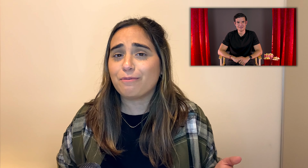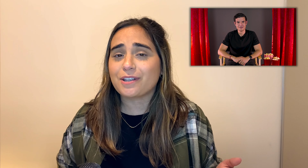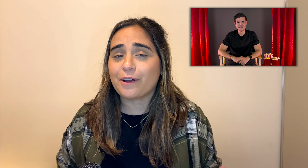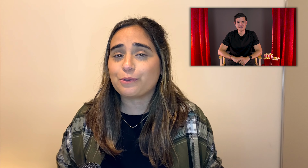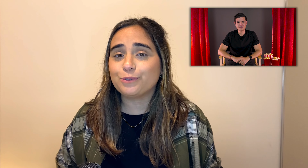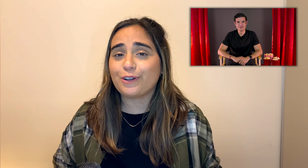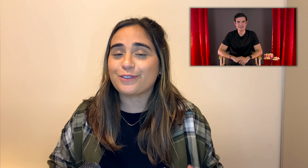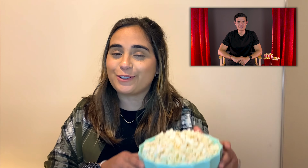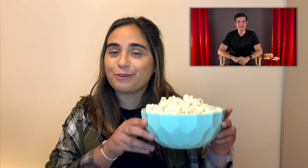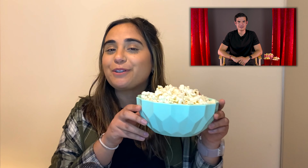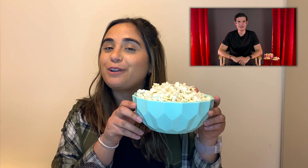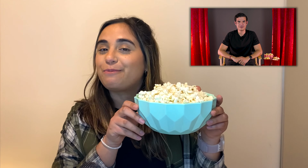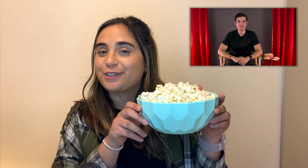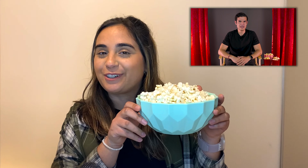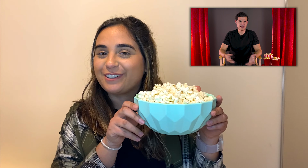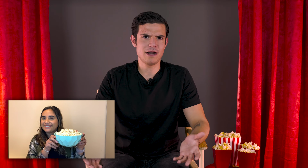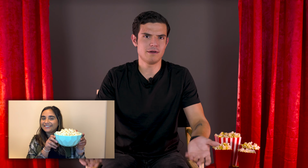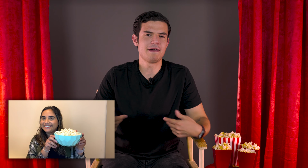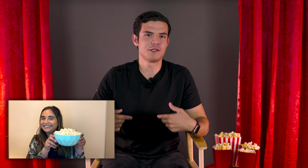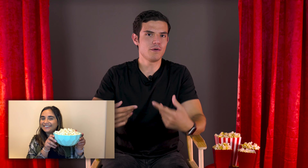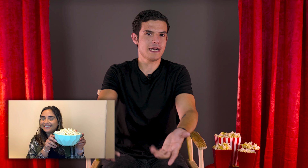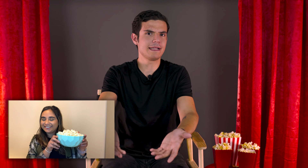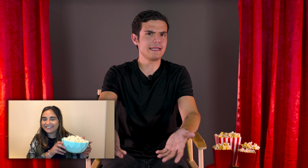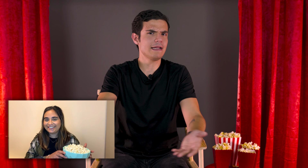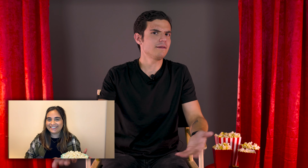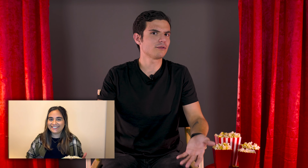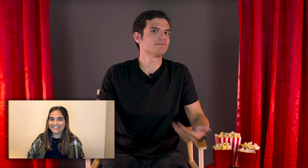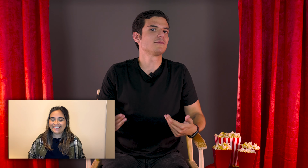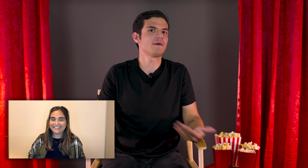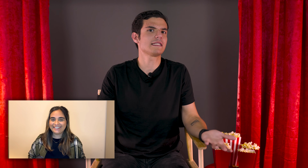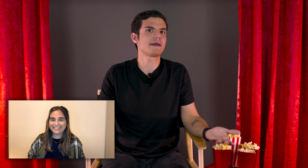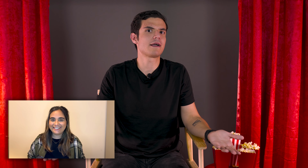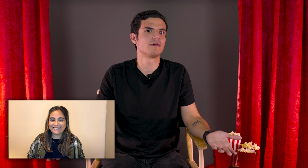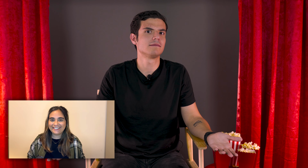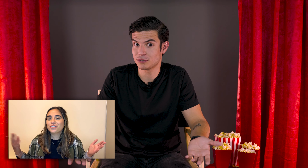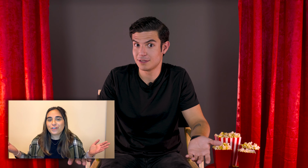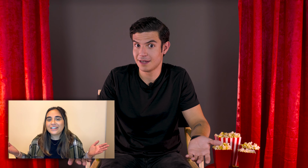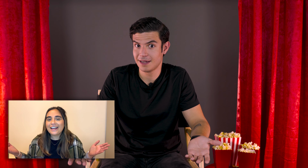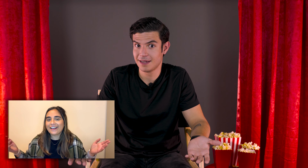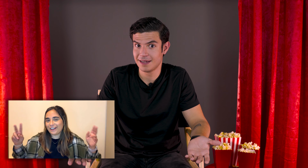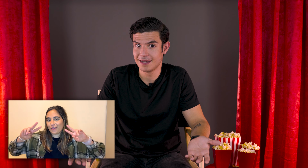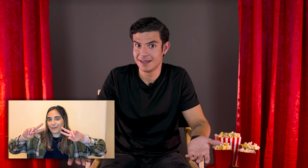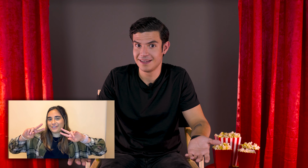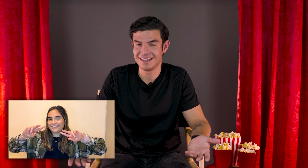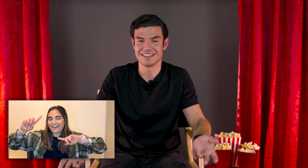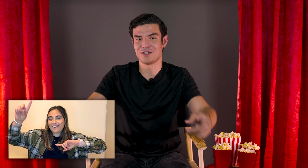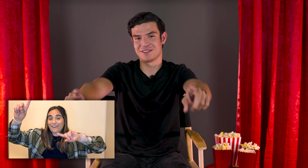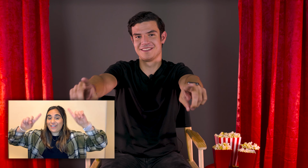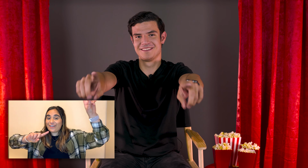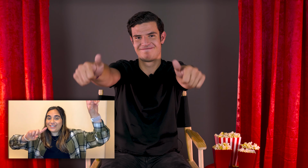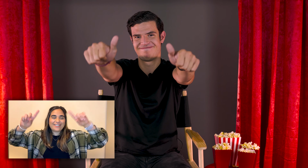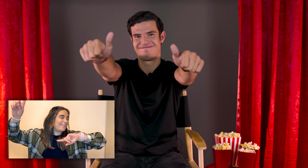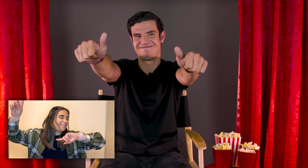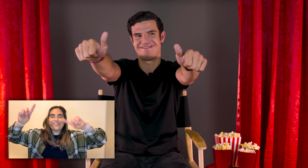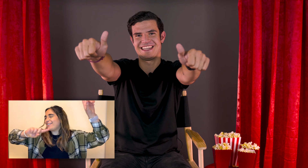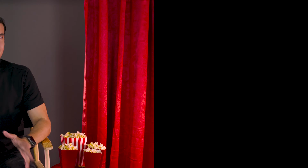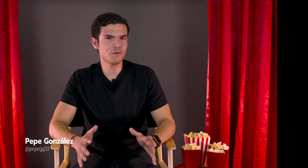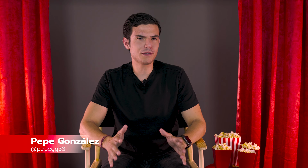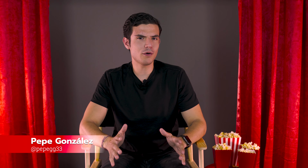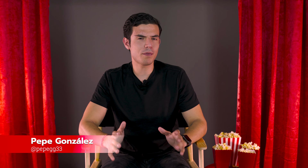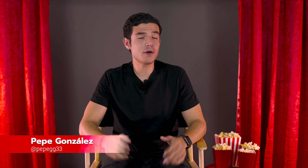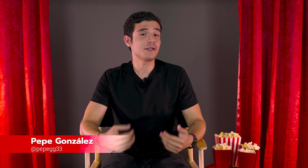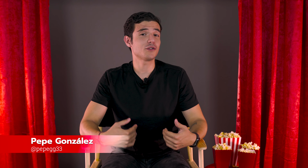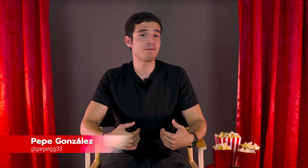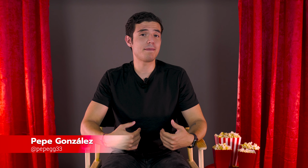parece si la vamos a ver juntos? Yo invito a los pochoclos. Claro, a ver, ¿yo voy a Argentina o tú vienes a México? Yo diría que los dos. Los dos, los dos.